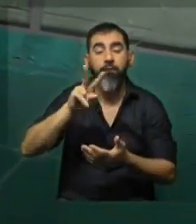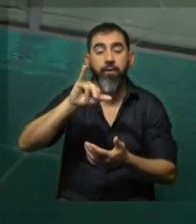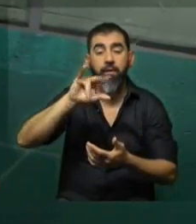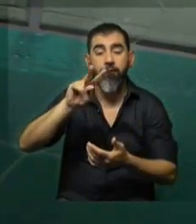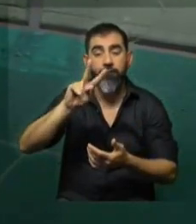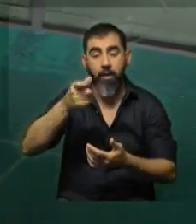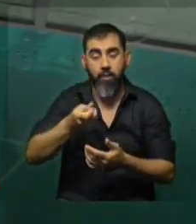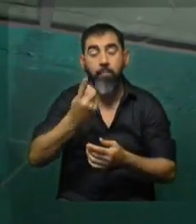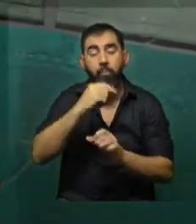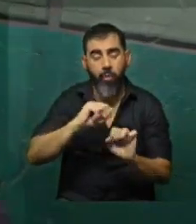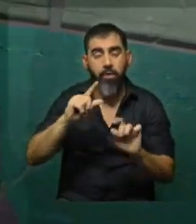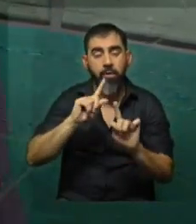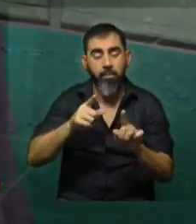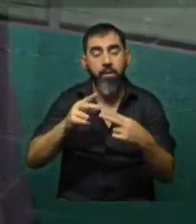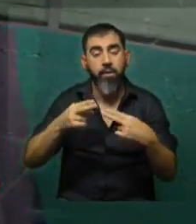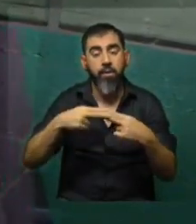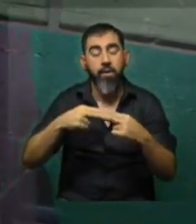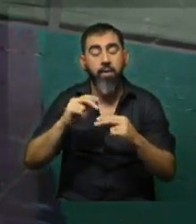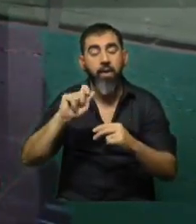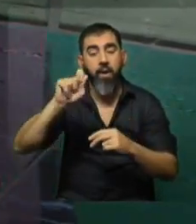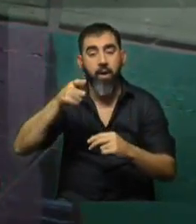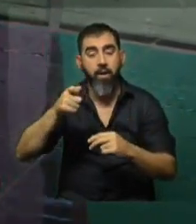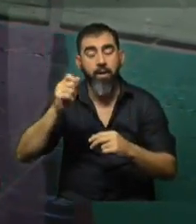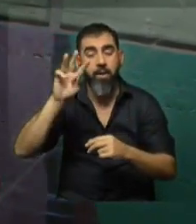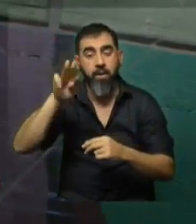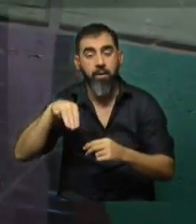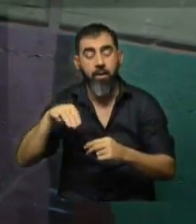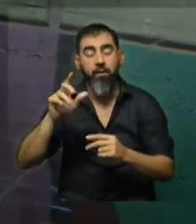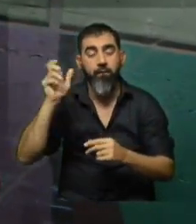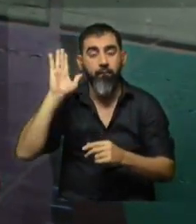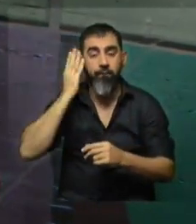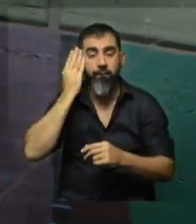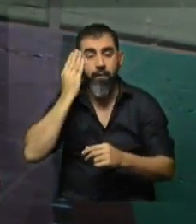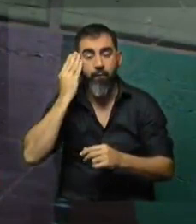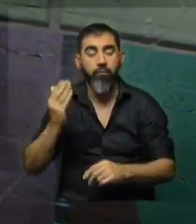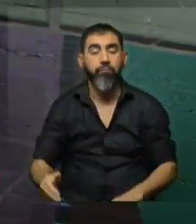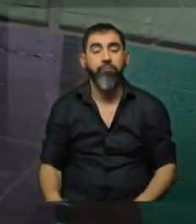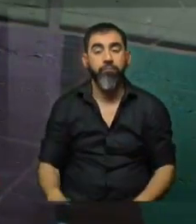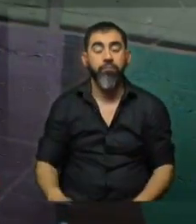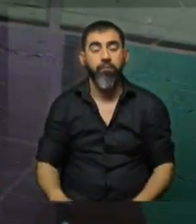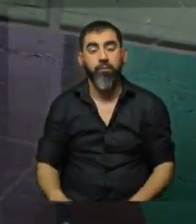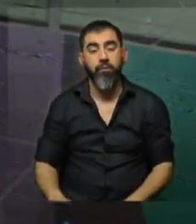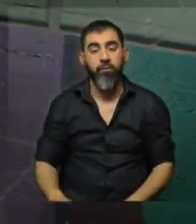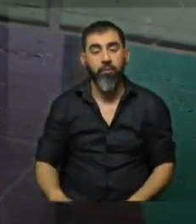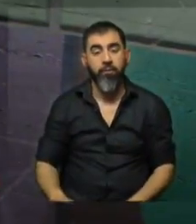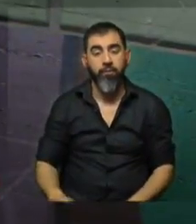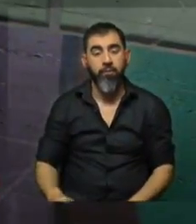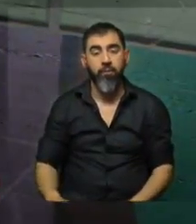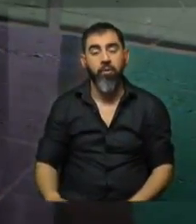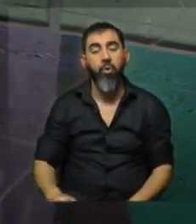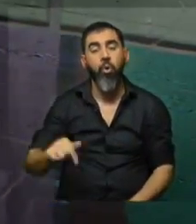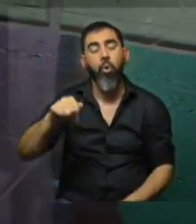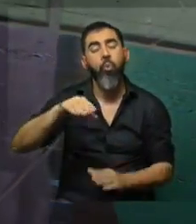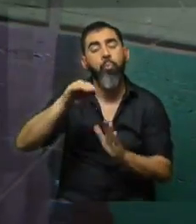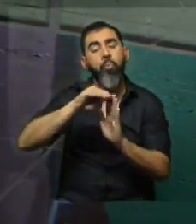nos pueden escribir a través de las redes sociales que el canal tiene, en Instagram y también en Facebook. Muy bien, ¿qué tenemos para hoy? ¿Qué tenemos para hoy?